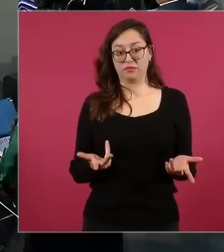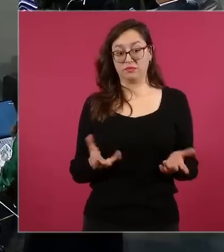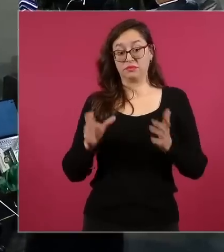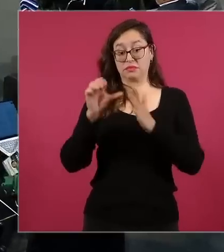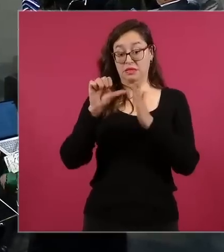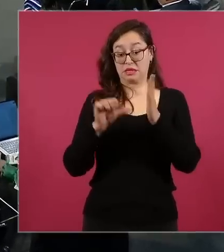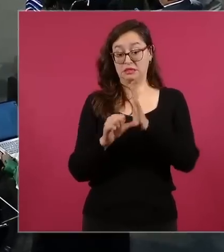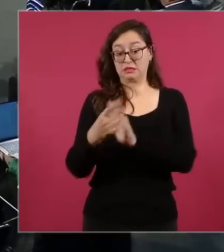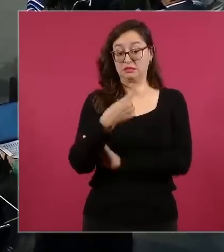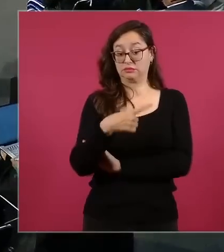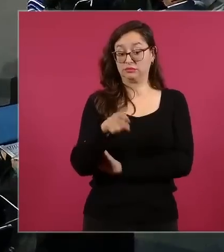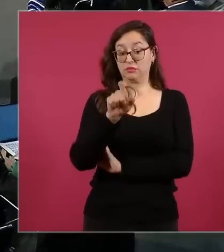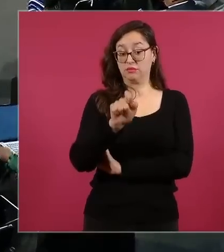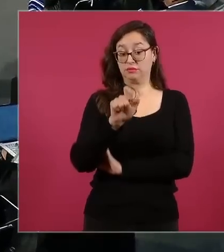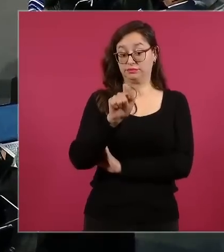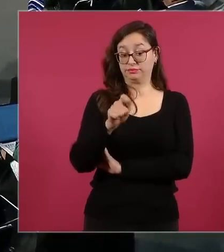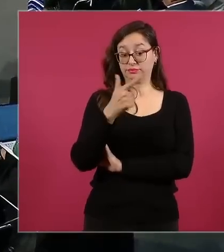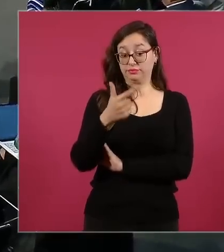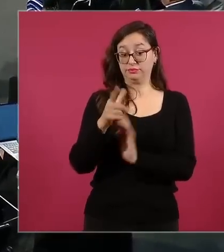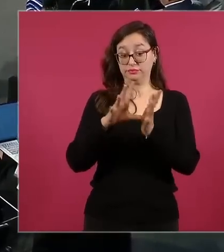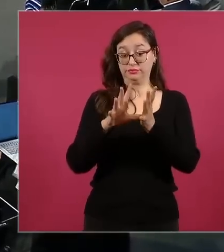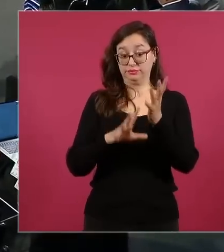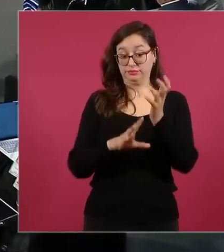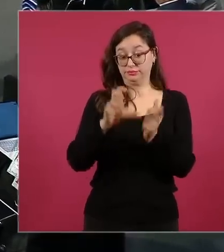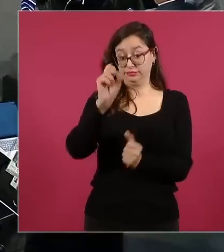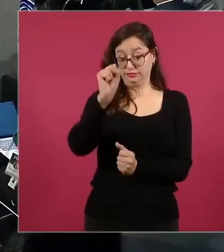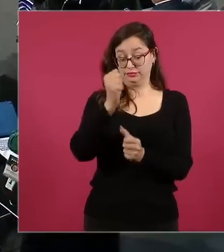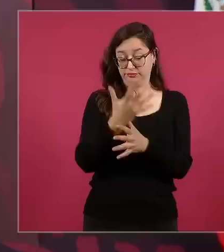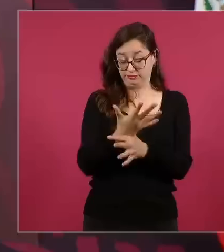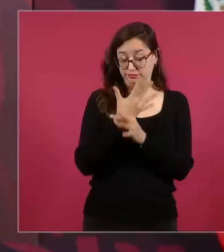el artículo 127,